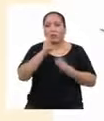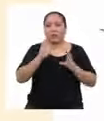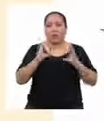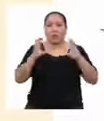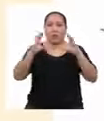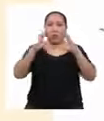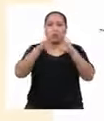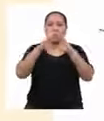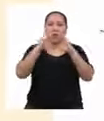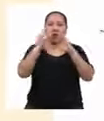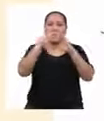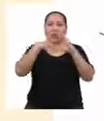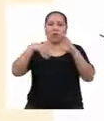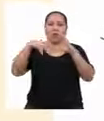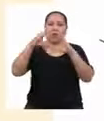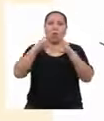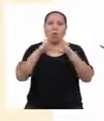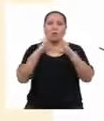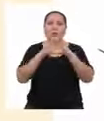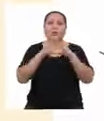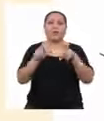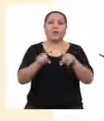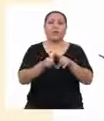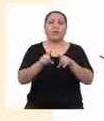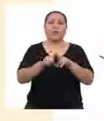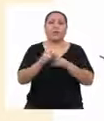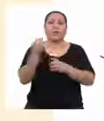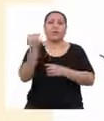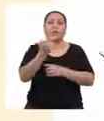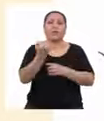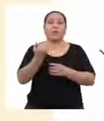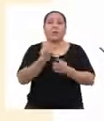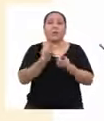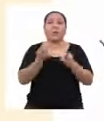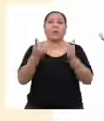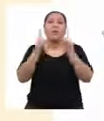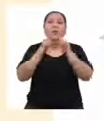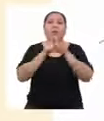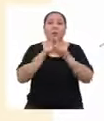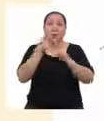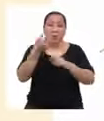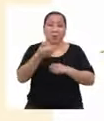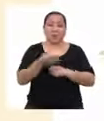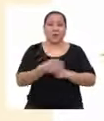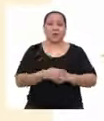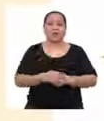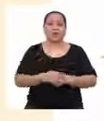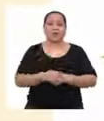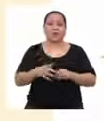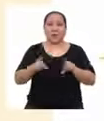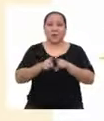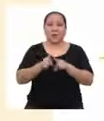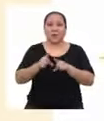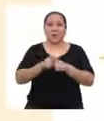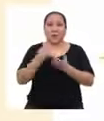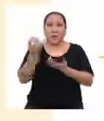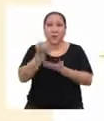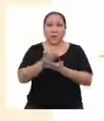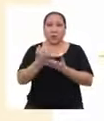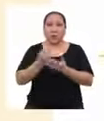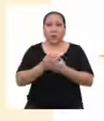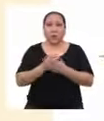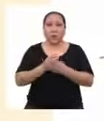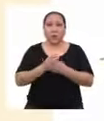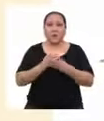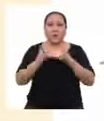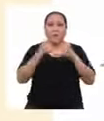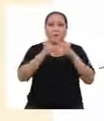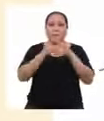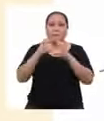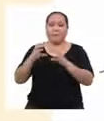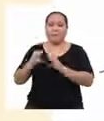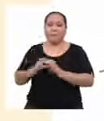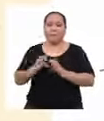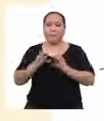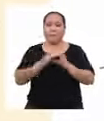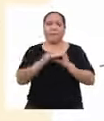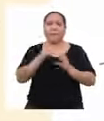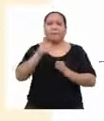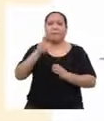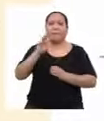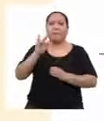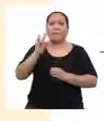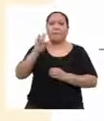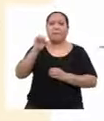gráfico circular, llamado también el gráfico de torta. También están los gráficos de burbujas o los gráficos